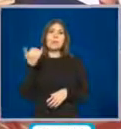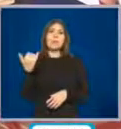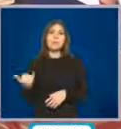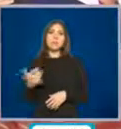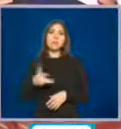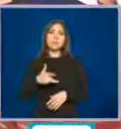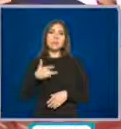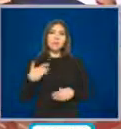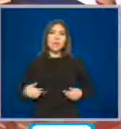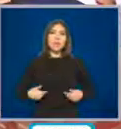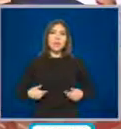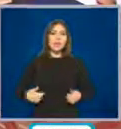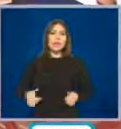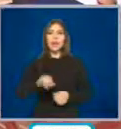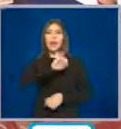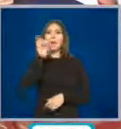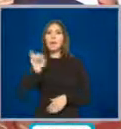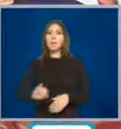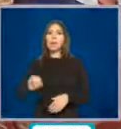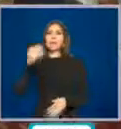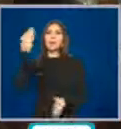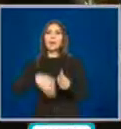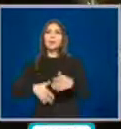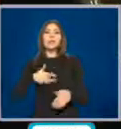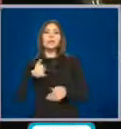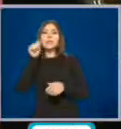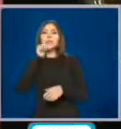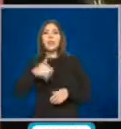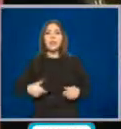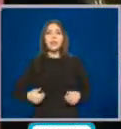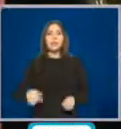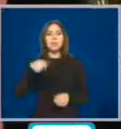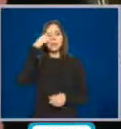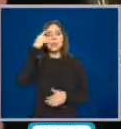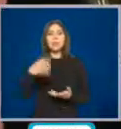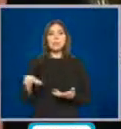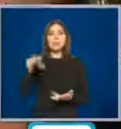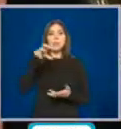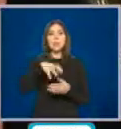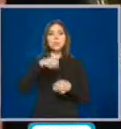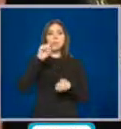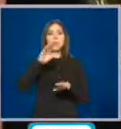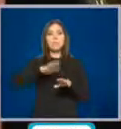La verdad, qué Vean rico, los chef. colores y ya nada más decoramos con unos espárragos, un